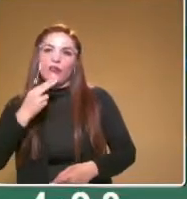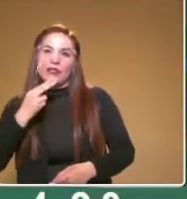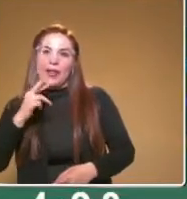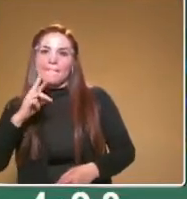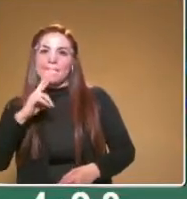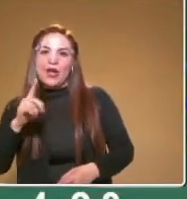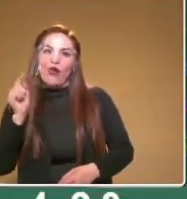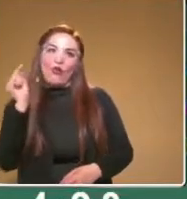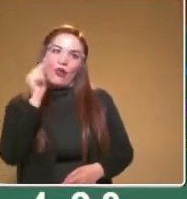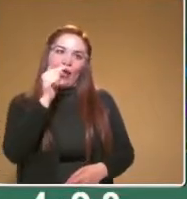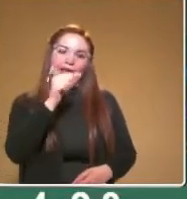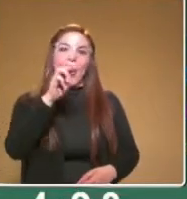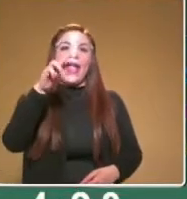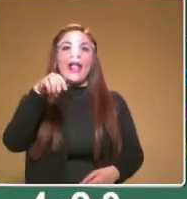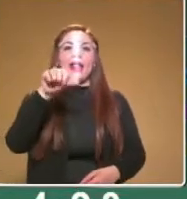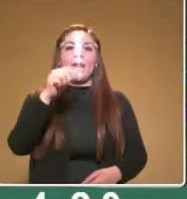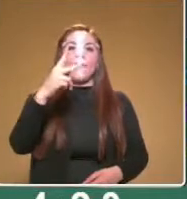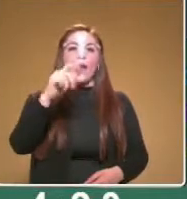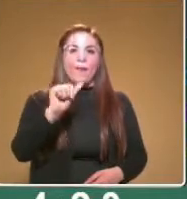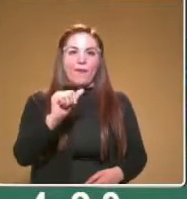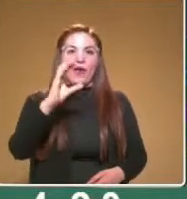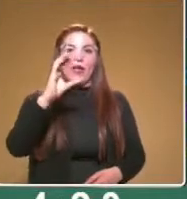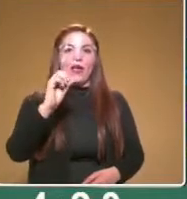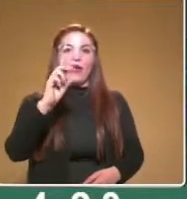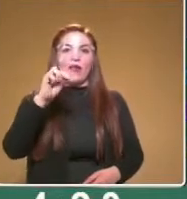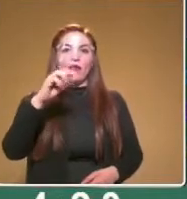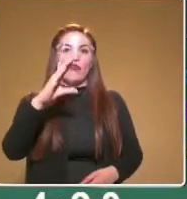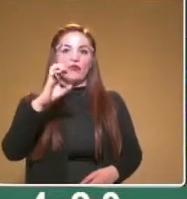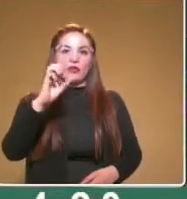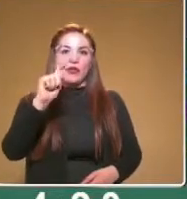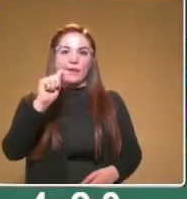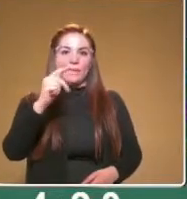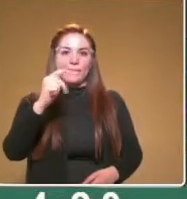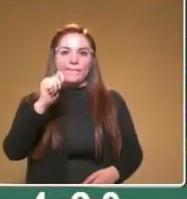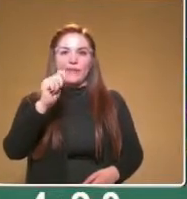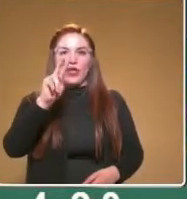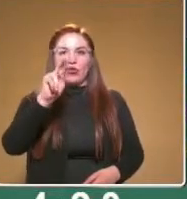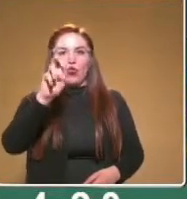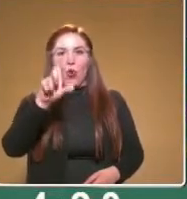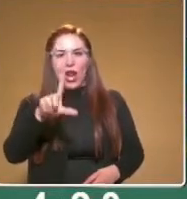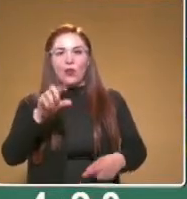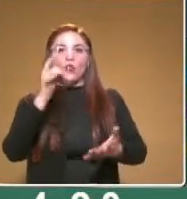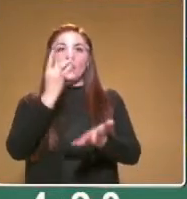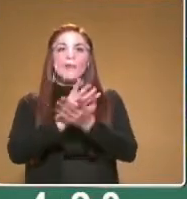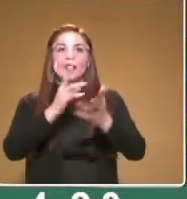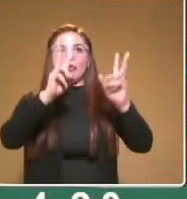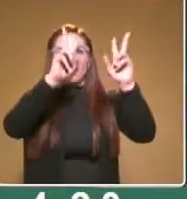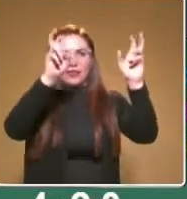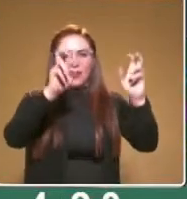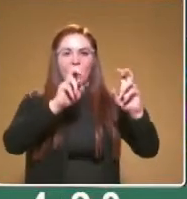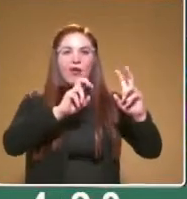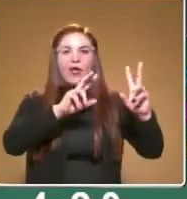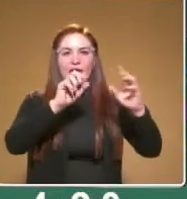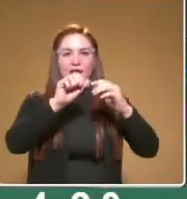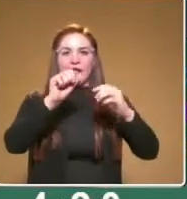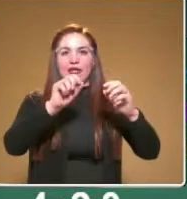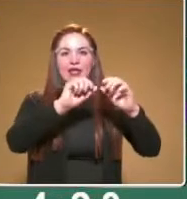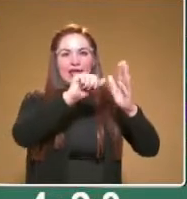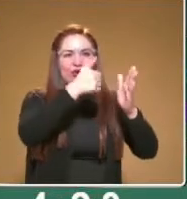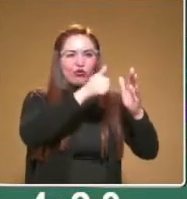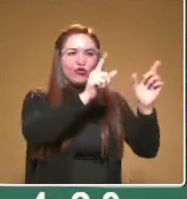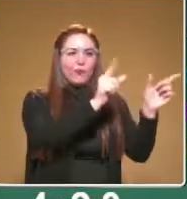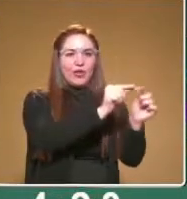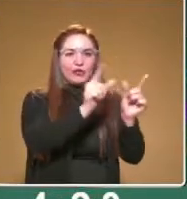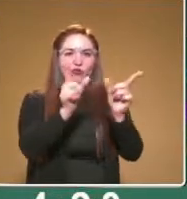recomendaría utilizar el mapa conceptual. Mapa conceptual. Porque aquí puedo poner mis temas, mis subtemas y el concepto. Ya, por ejemplo, como lo vimos ahorita en la clase de inglés y